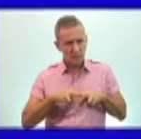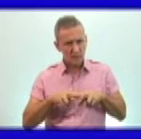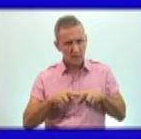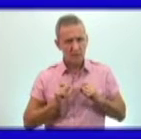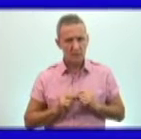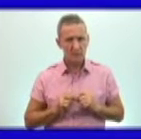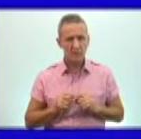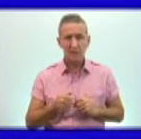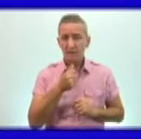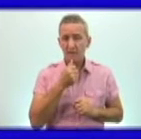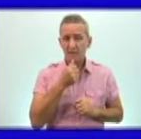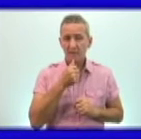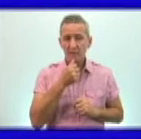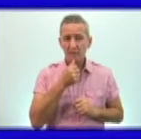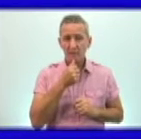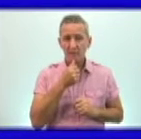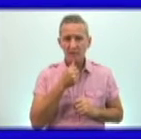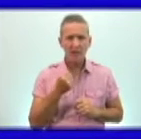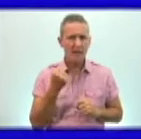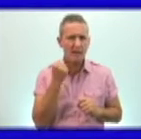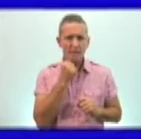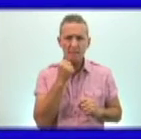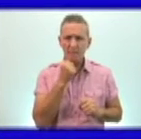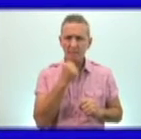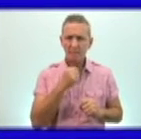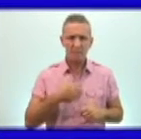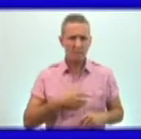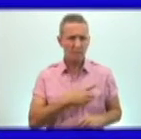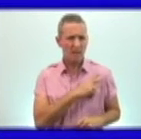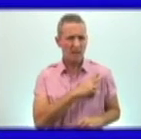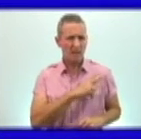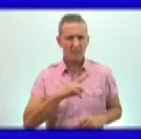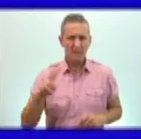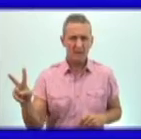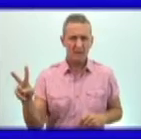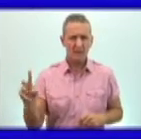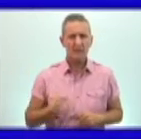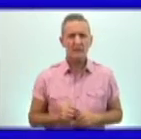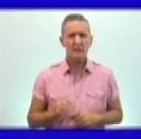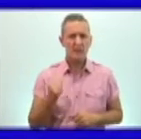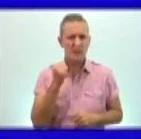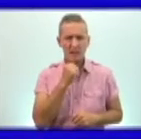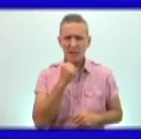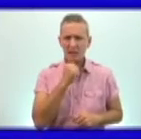Fran País, el más valioso, el más útil, el